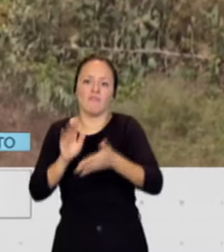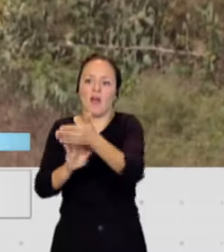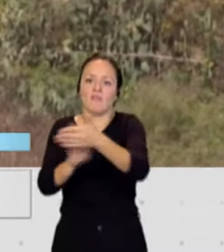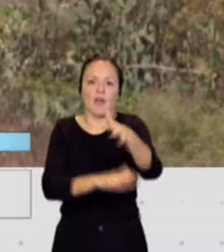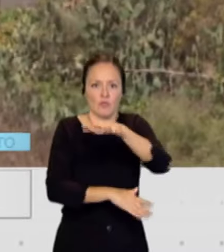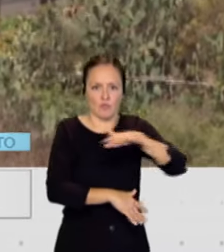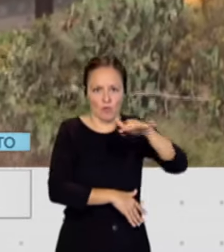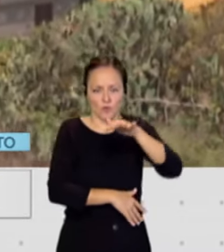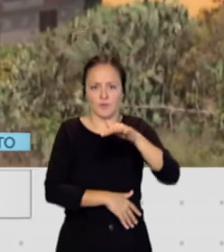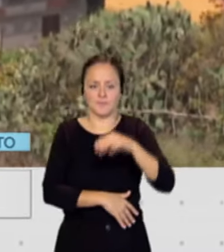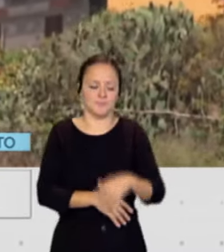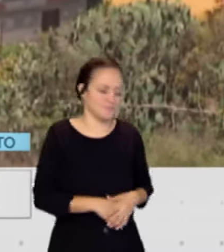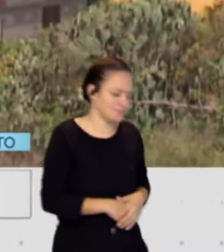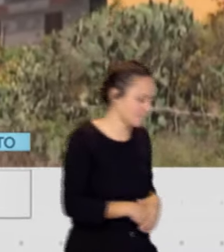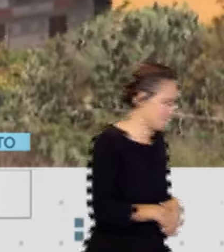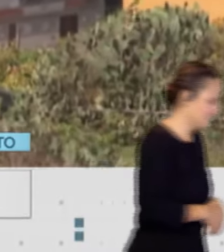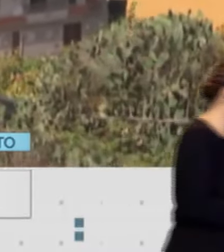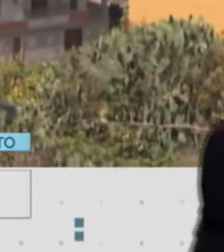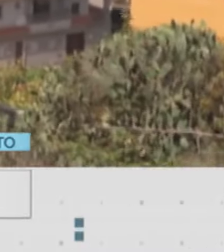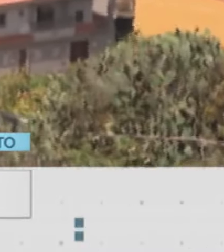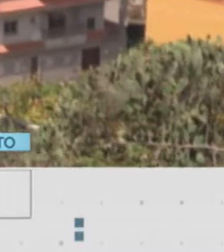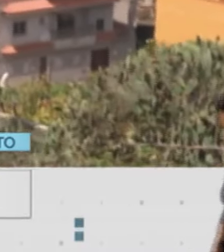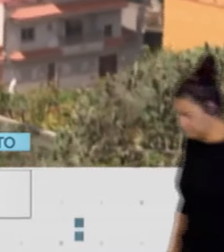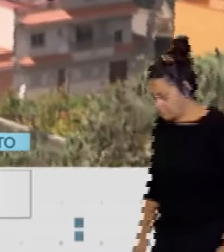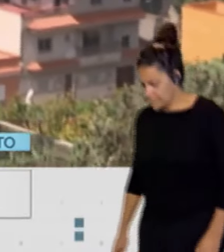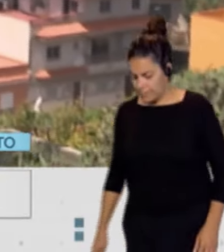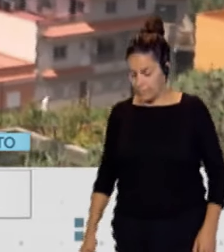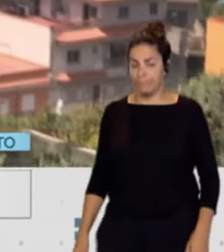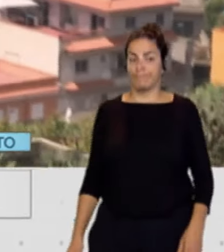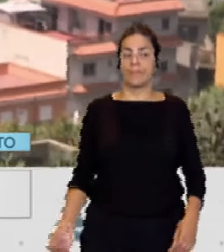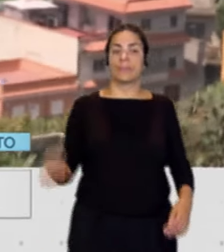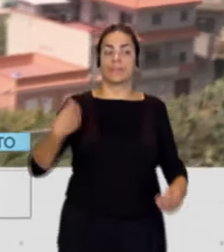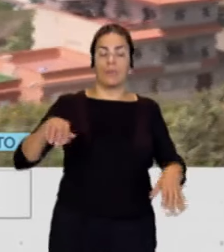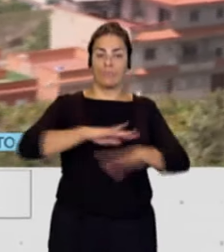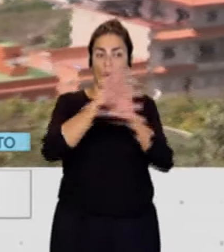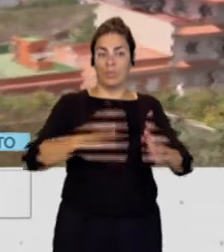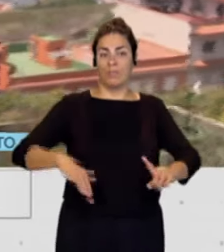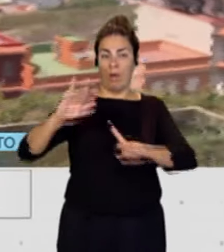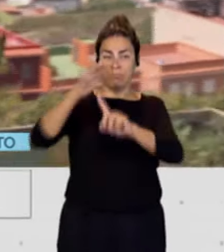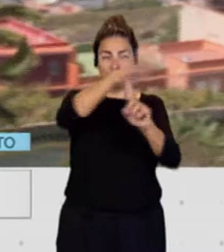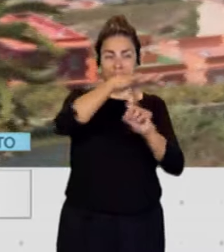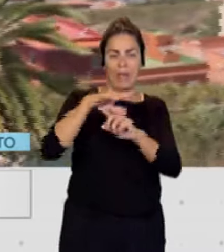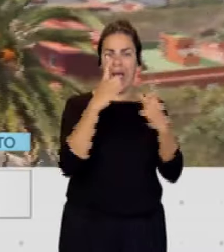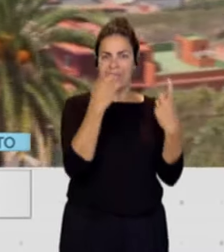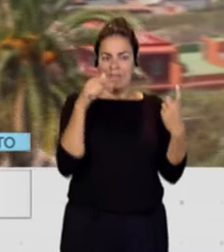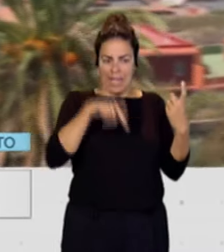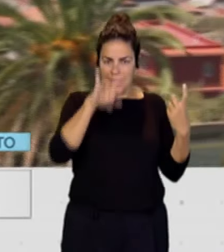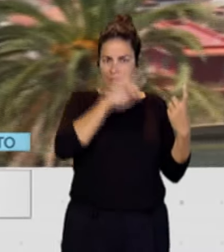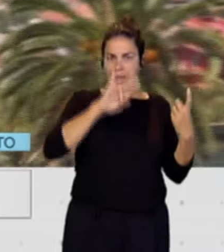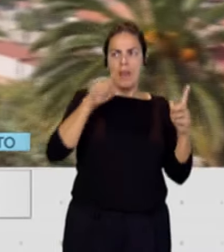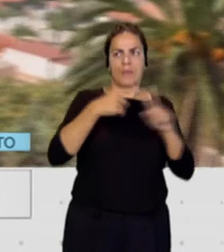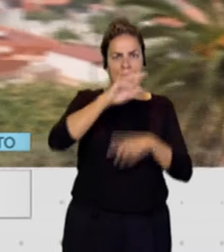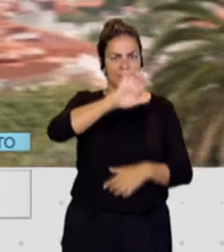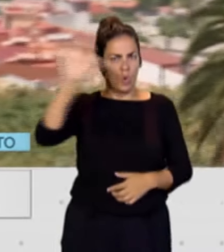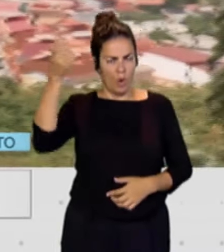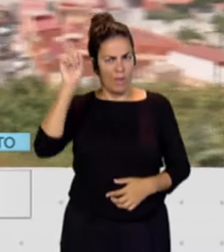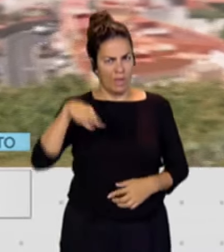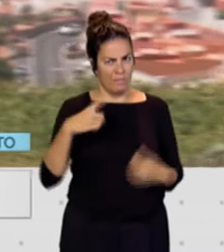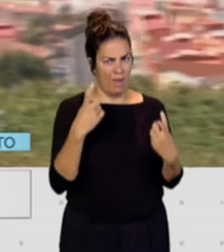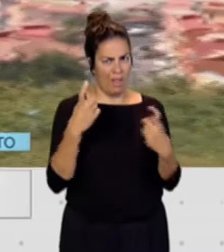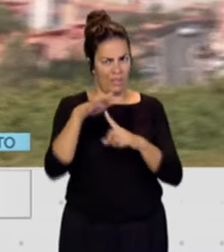la demanda de helicópteros sobre todo es tremenda no solamente en Canarias sino en España y en Europa Pues sí sí